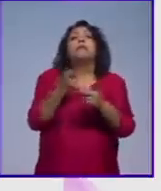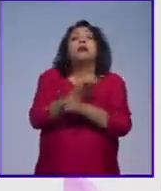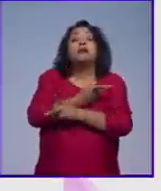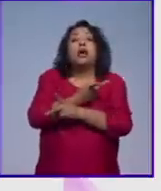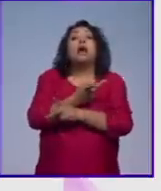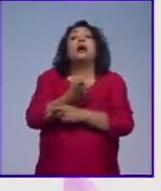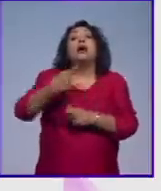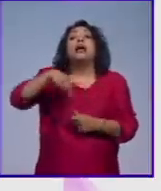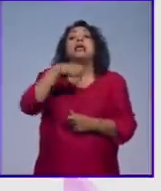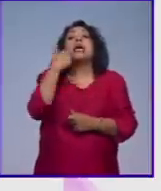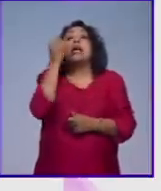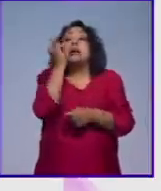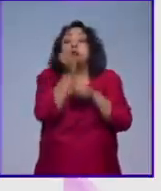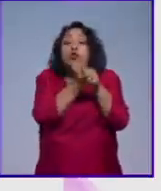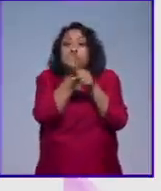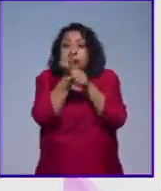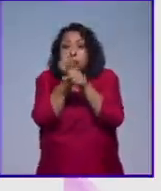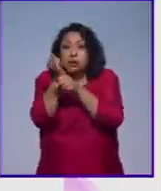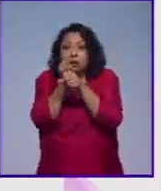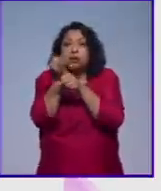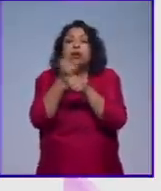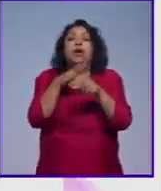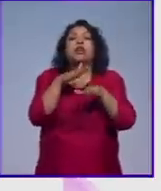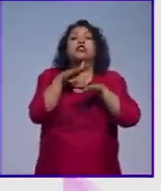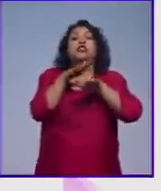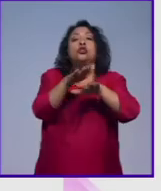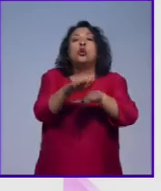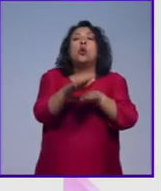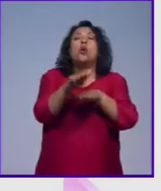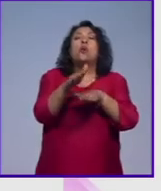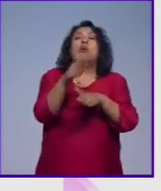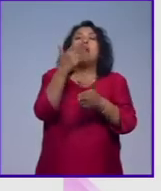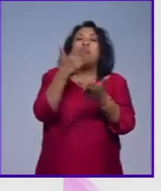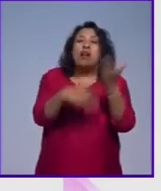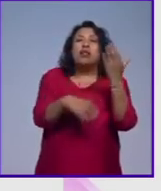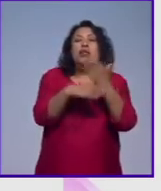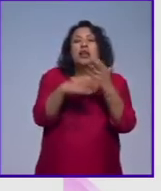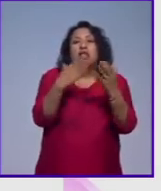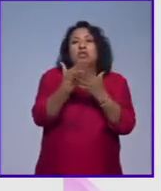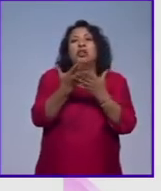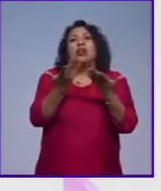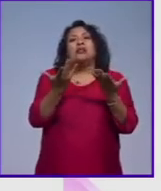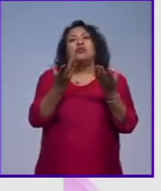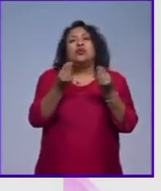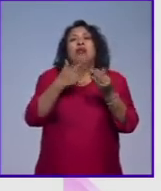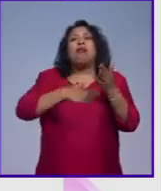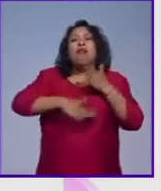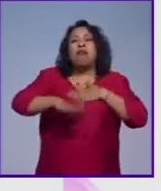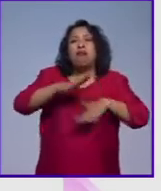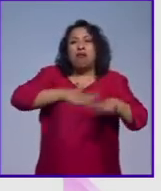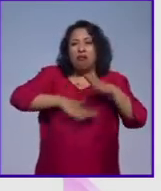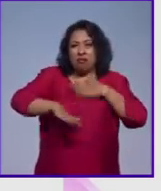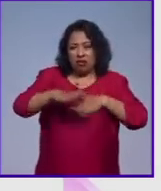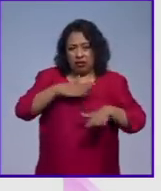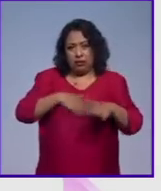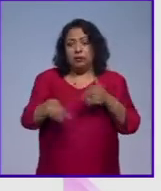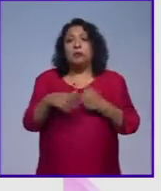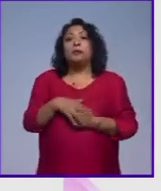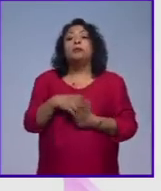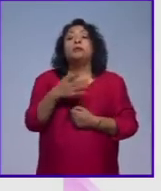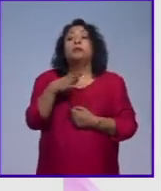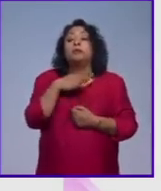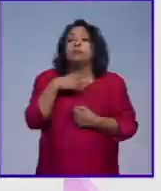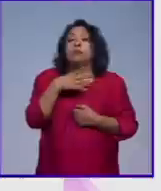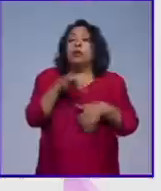es que queríamos investigar sobre la precariedad, el desgaste y el cansancio. Y